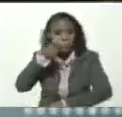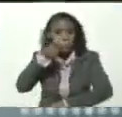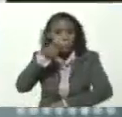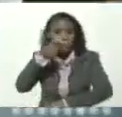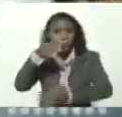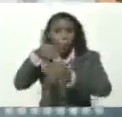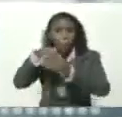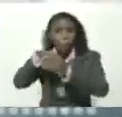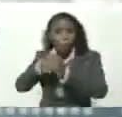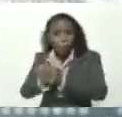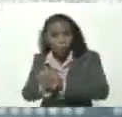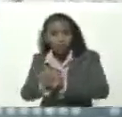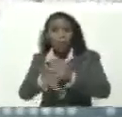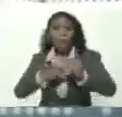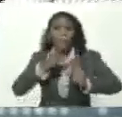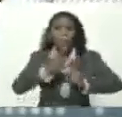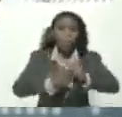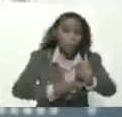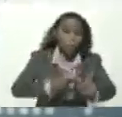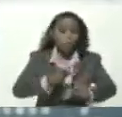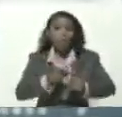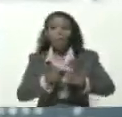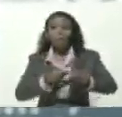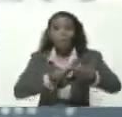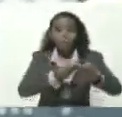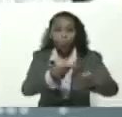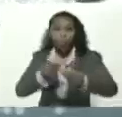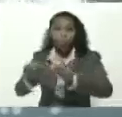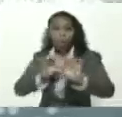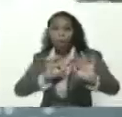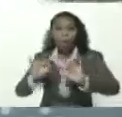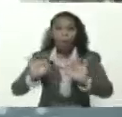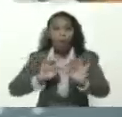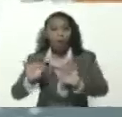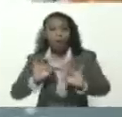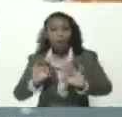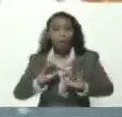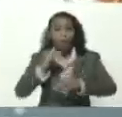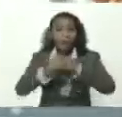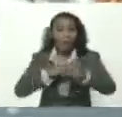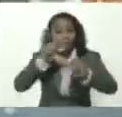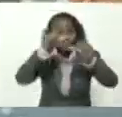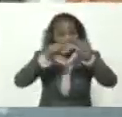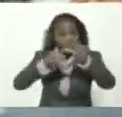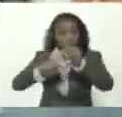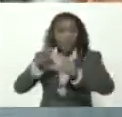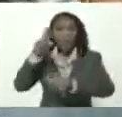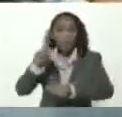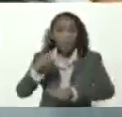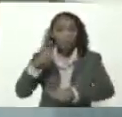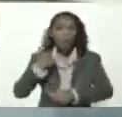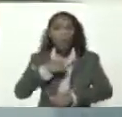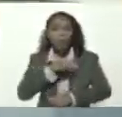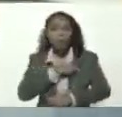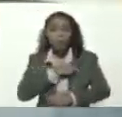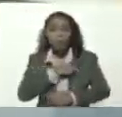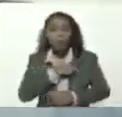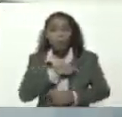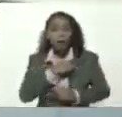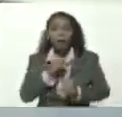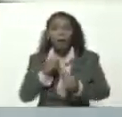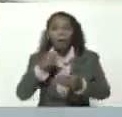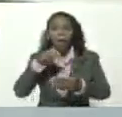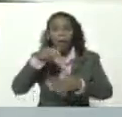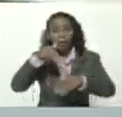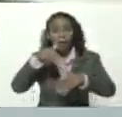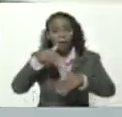se guardan, se producen, se despachan, se preparan, se auditan también nuestras máquinas de